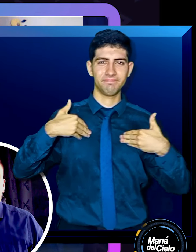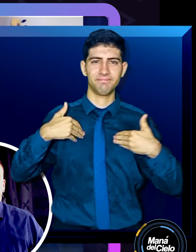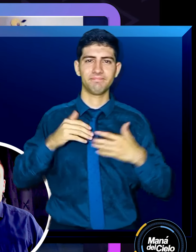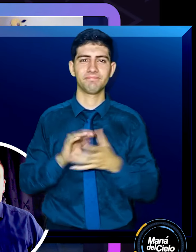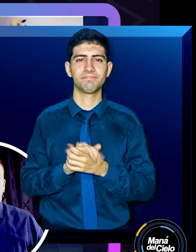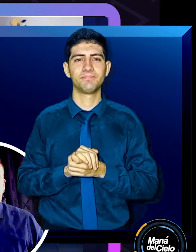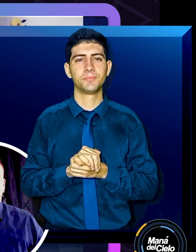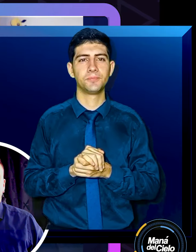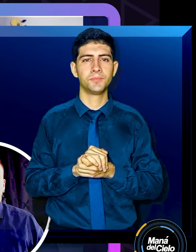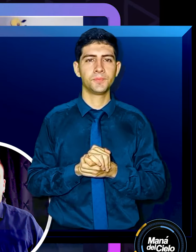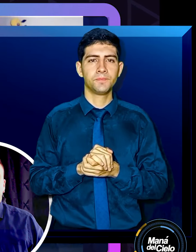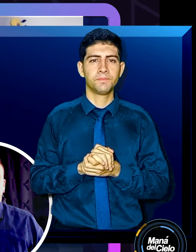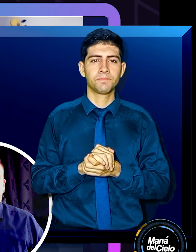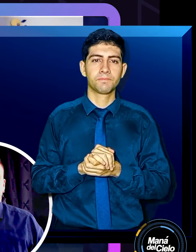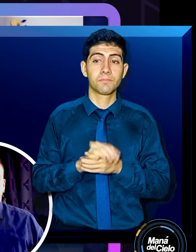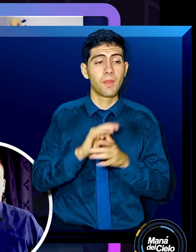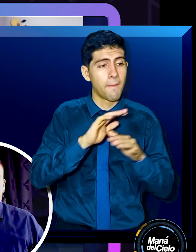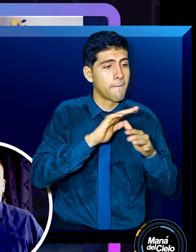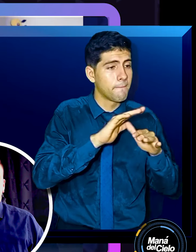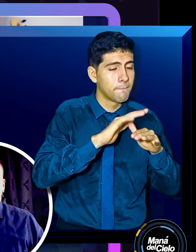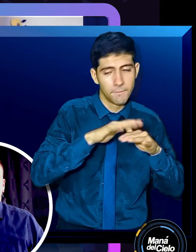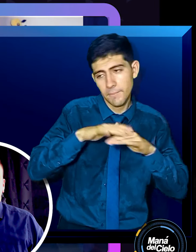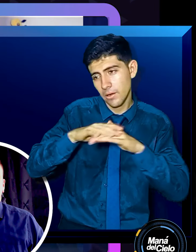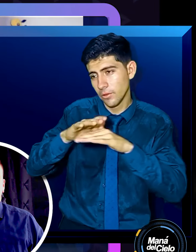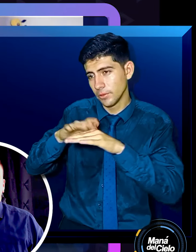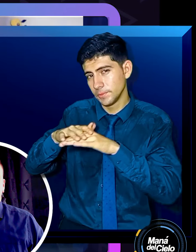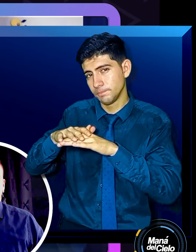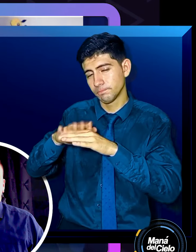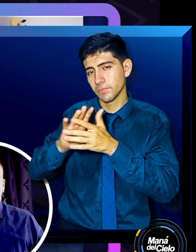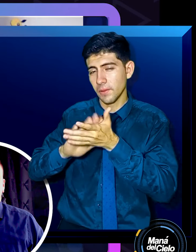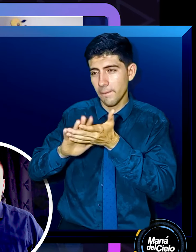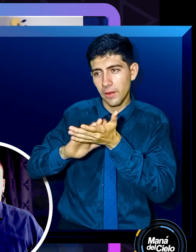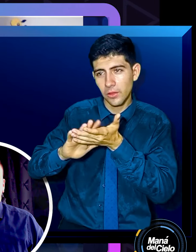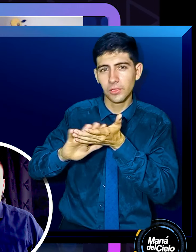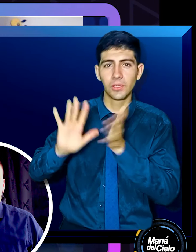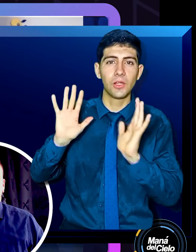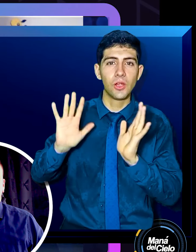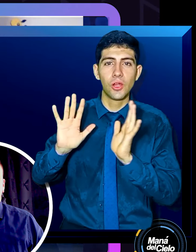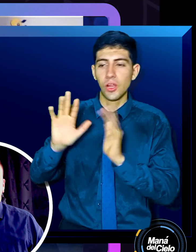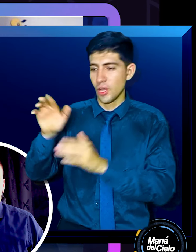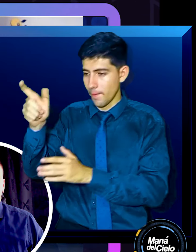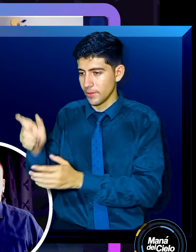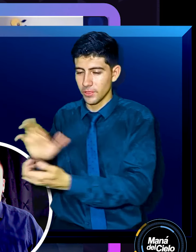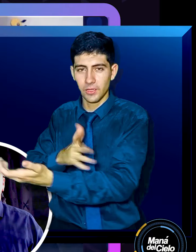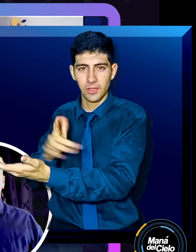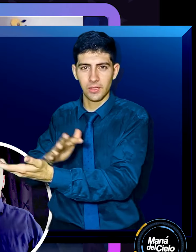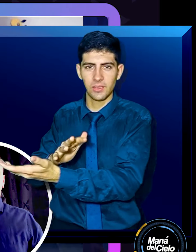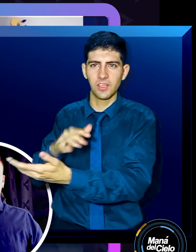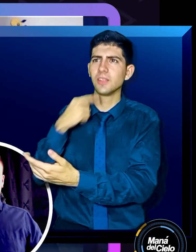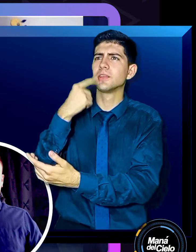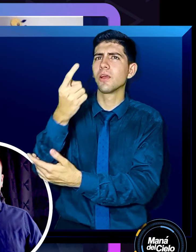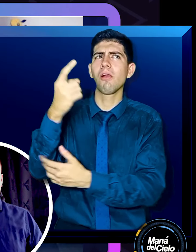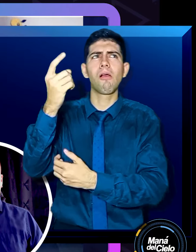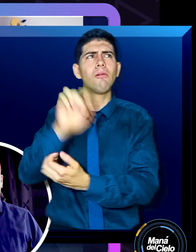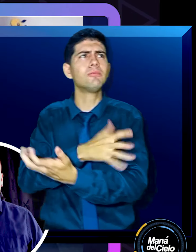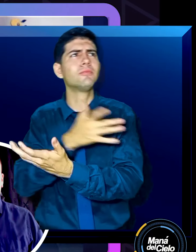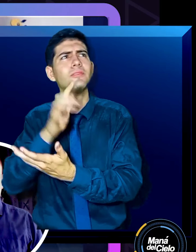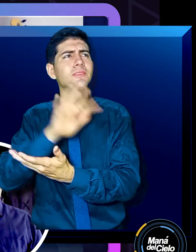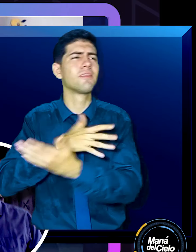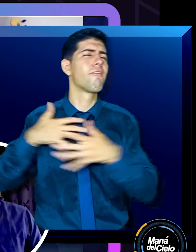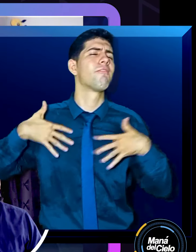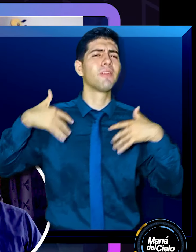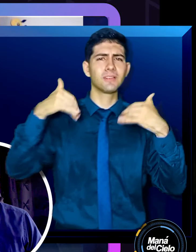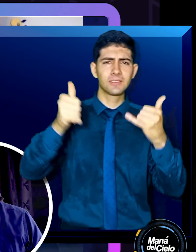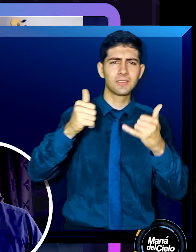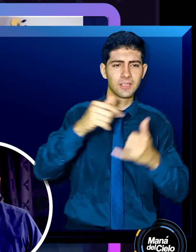Me perdonan los cantantes quieren que usted alegre. Bueno, cantemos alegremente. ¿Tú crees que una persona que esté alegre hay que decirle que muestre